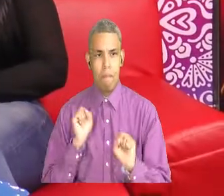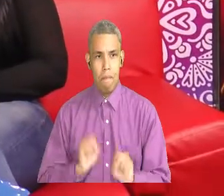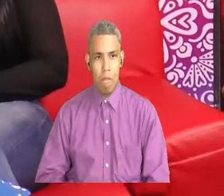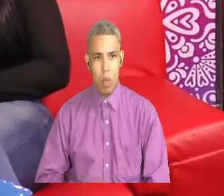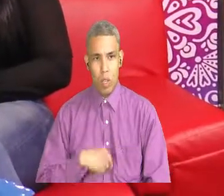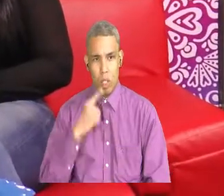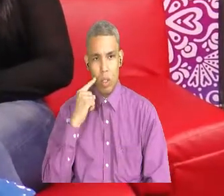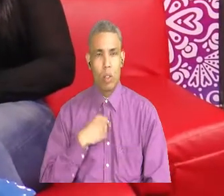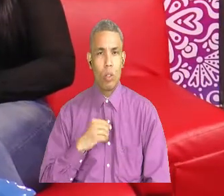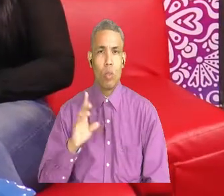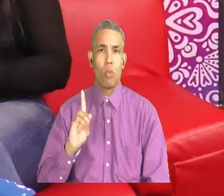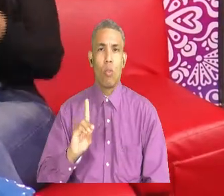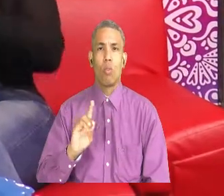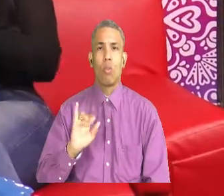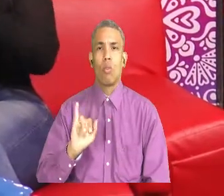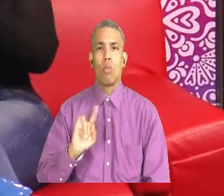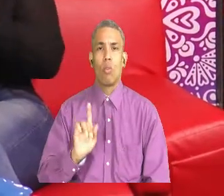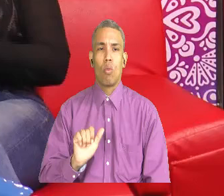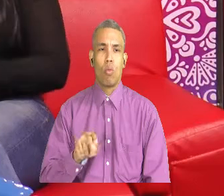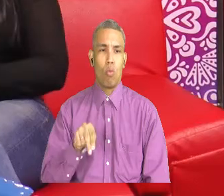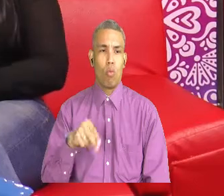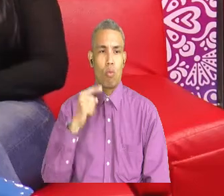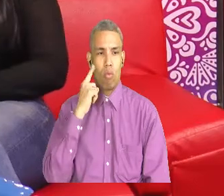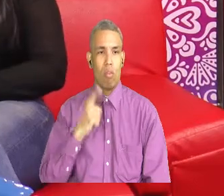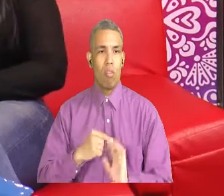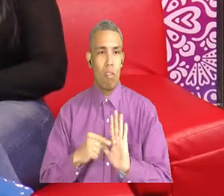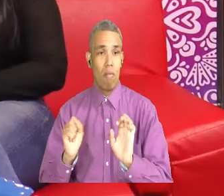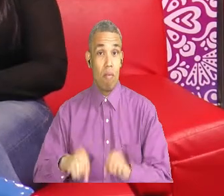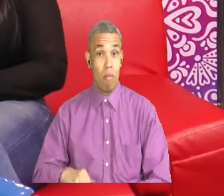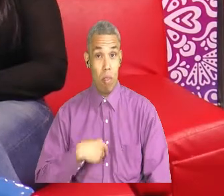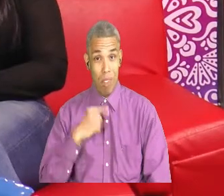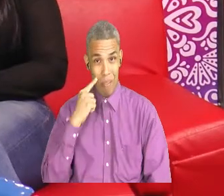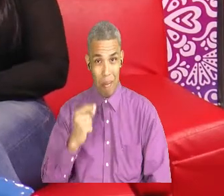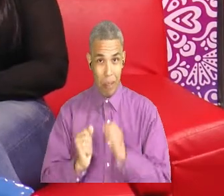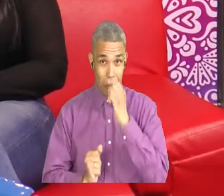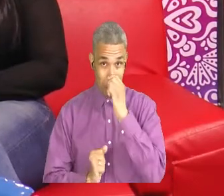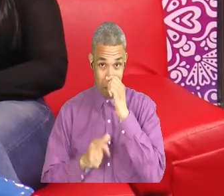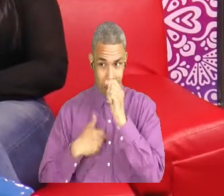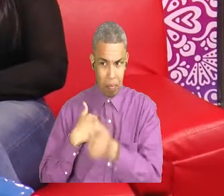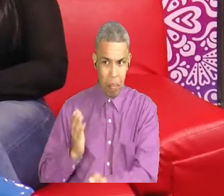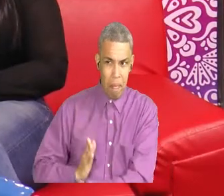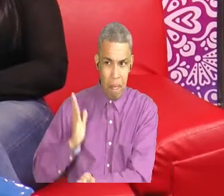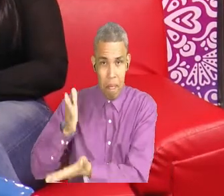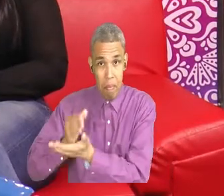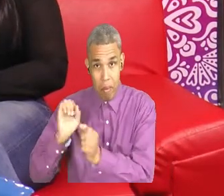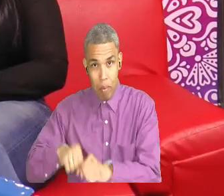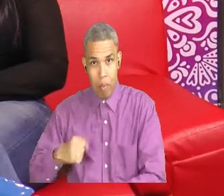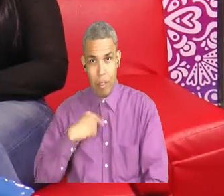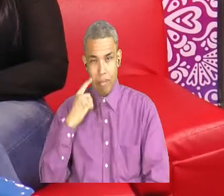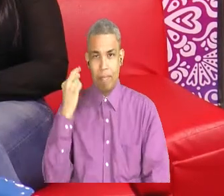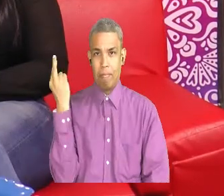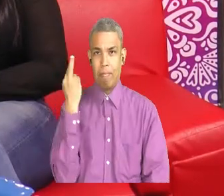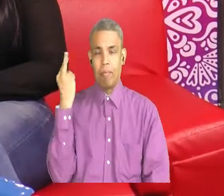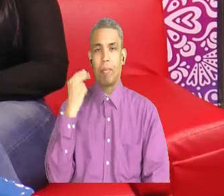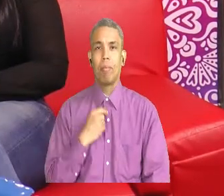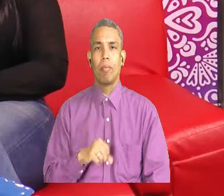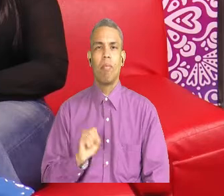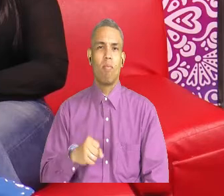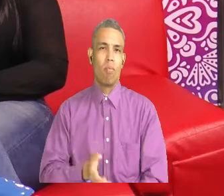Dusan Publicidad y dos, para que trabajen con nosotros. Claro, sí señora, es muy importante, como ya les decía, estamos ubicados en la